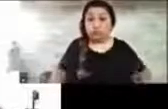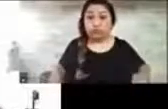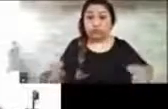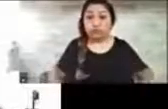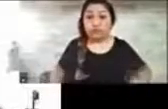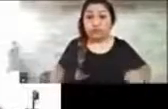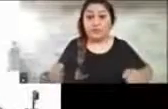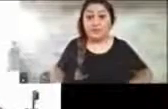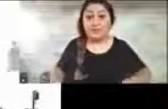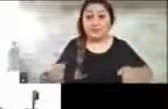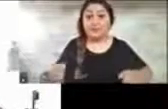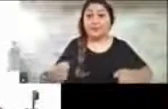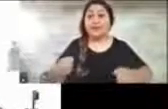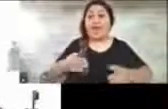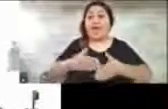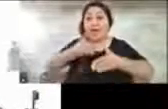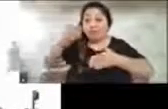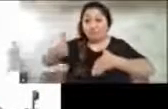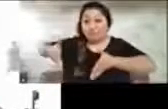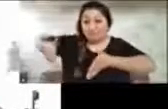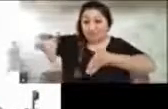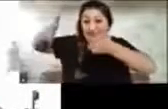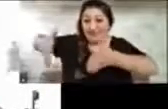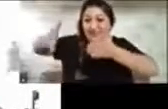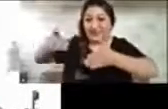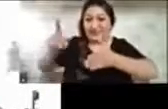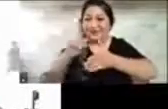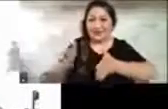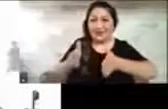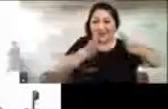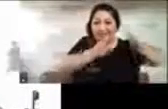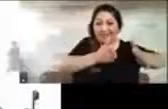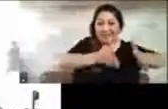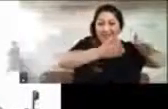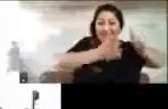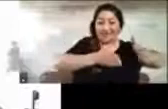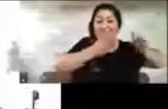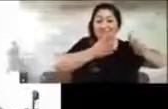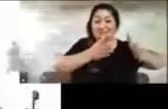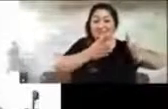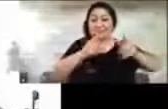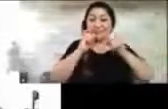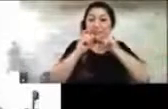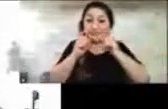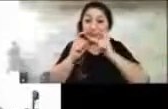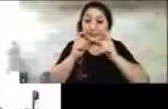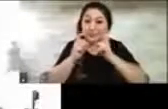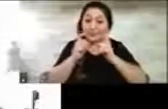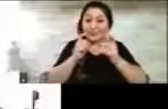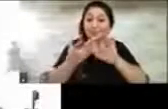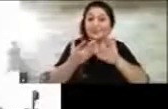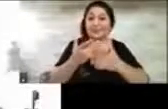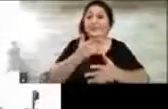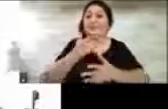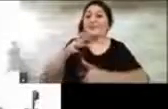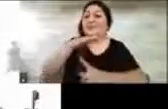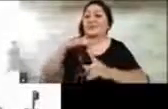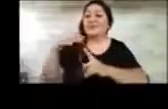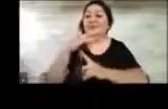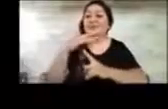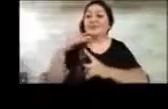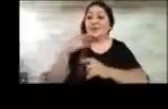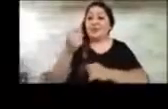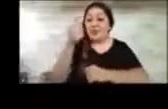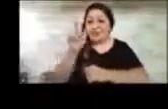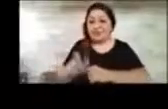fondo la irregularidad de las veredas o los problemas que puedan haber en esta, exponiéndose y entendiendo también que es una situación más riesgosa para una persona con